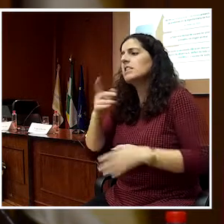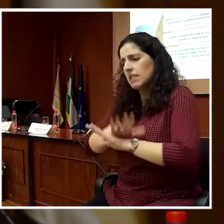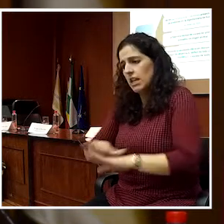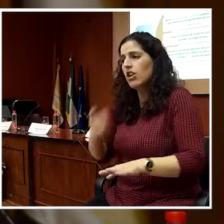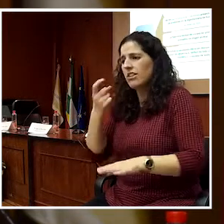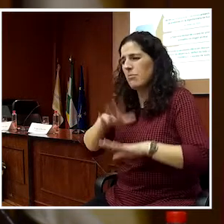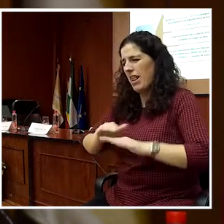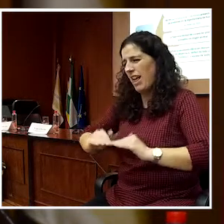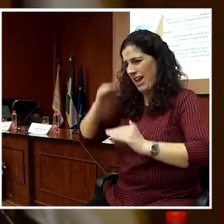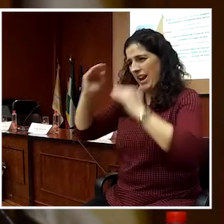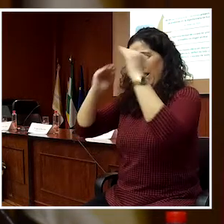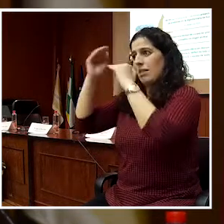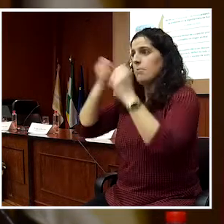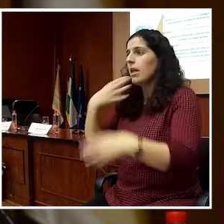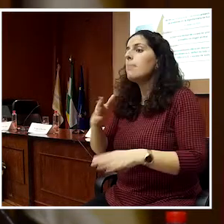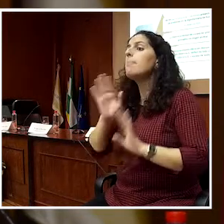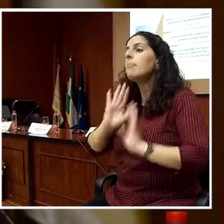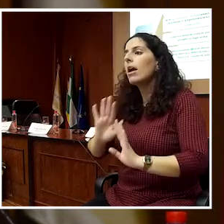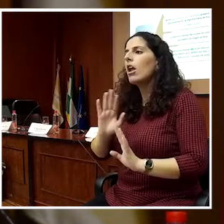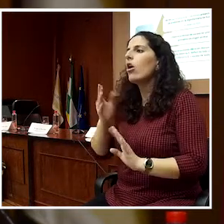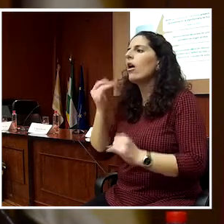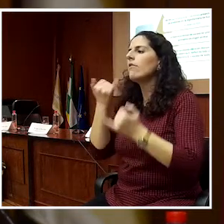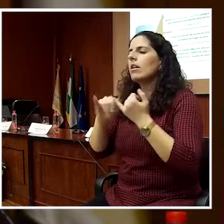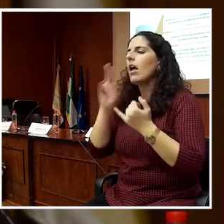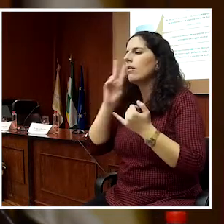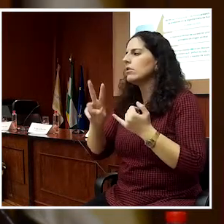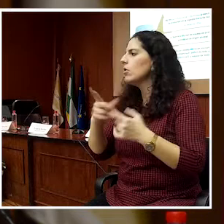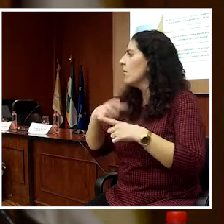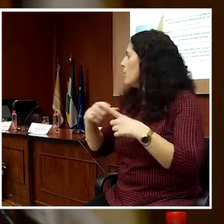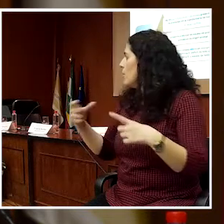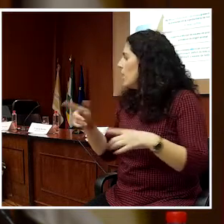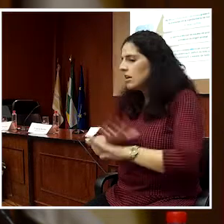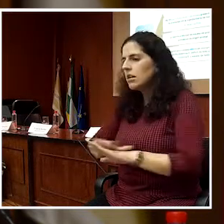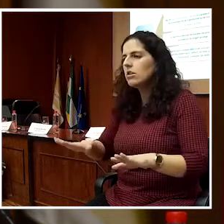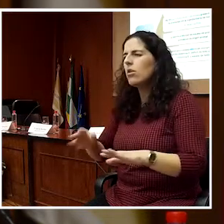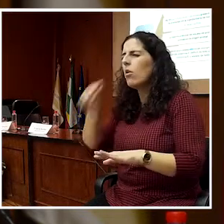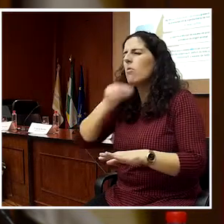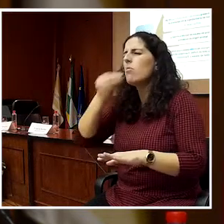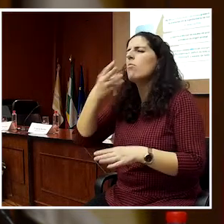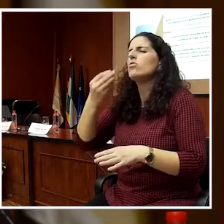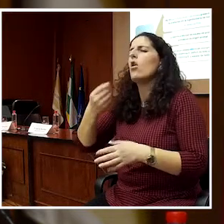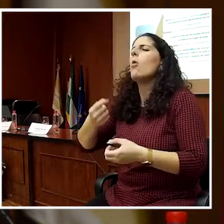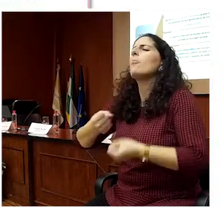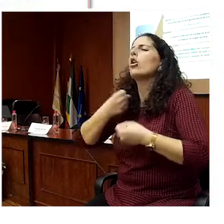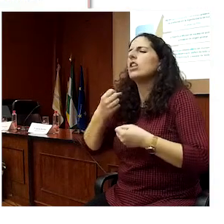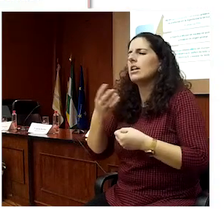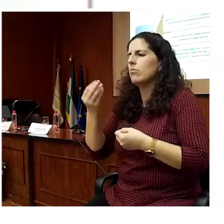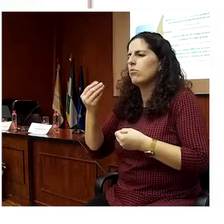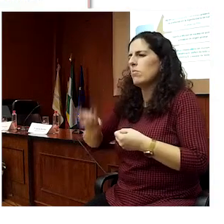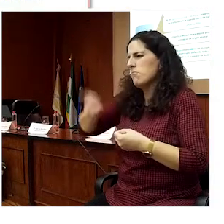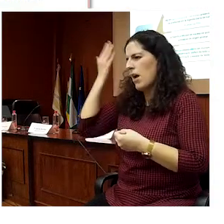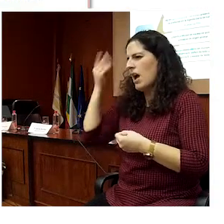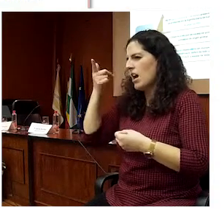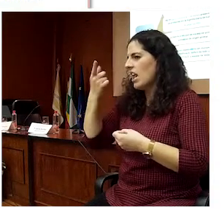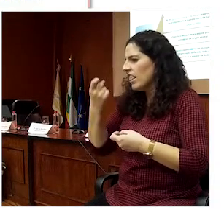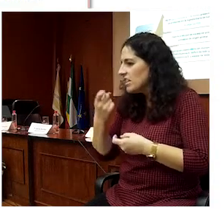más para crecer adecuadamente, pero lo que no puede ser es que los niños tengan una ingesta de nutrientes de 4 veces